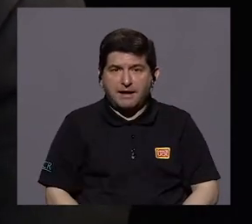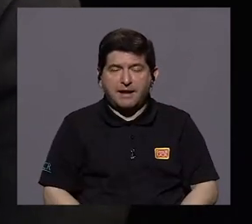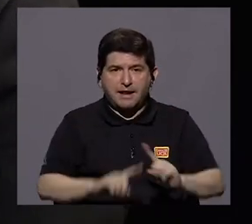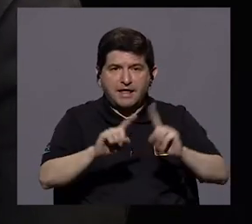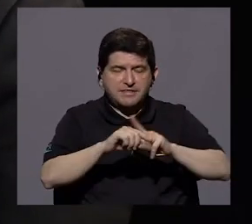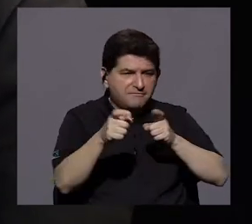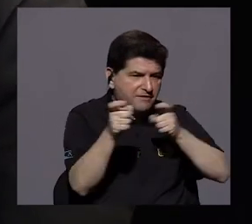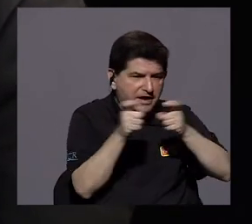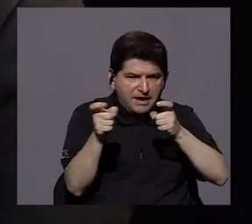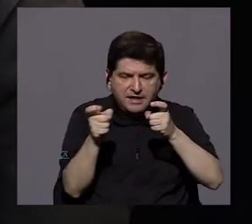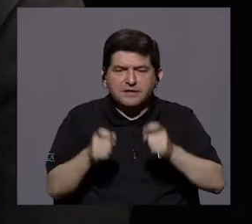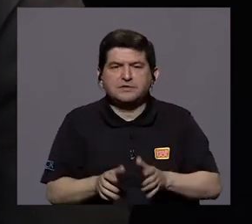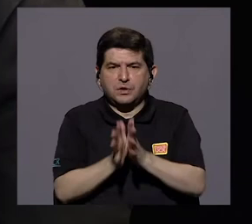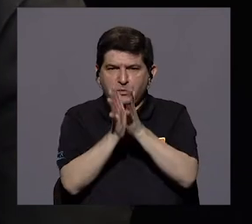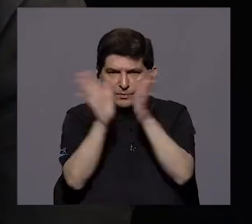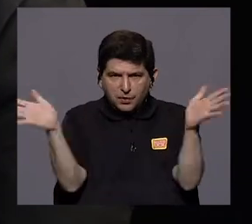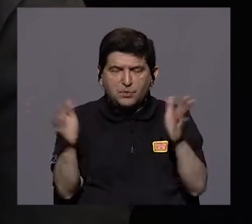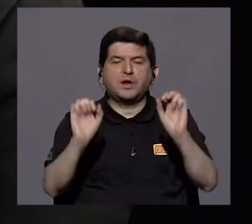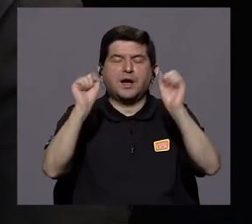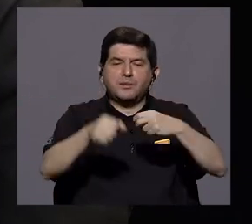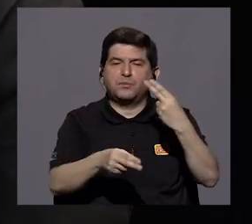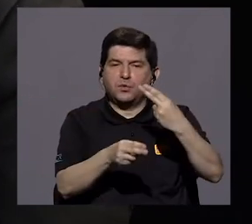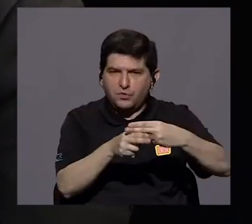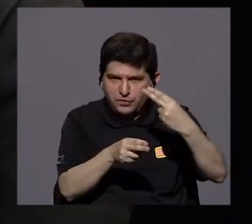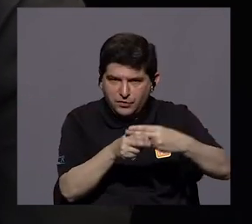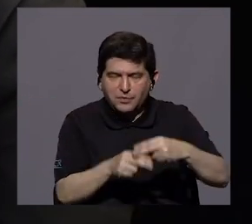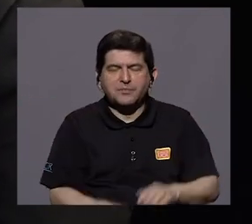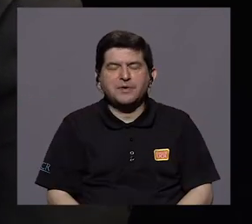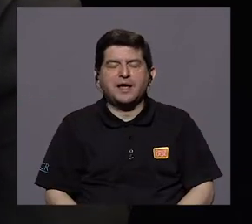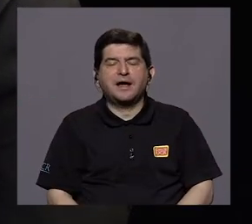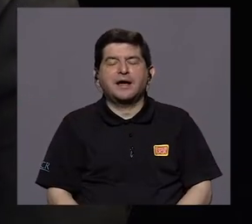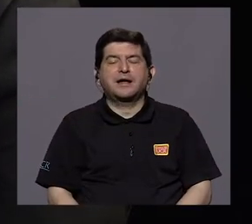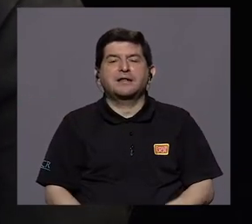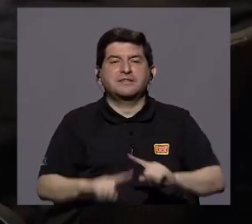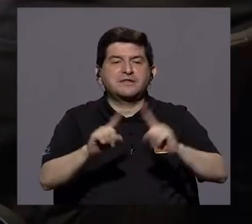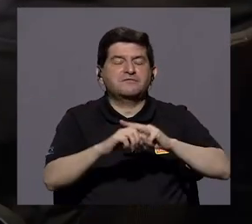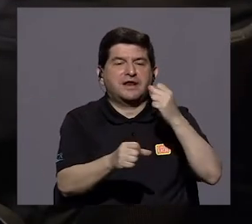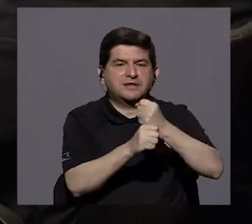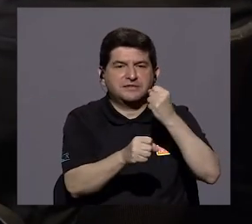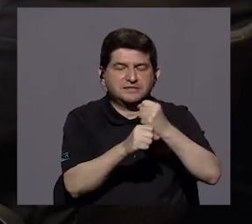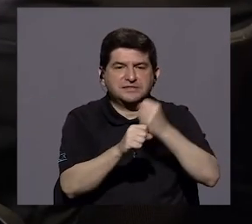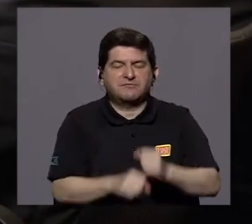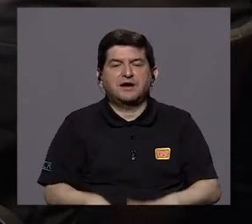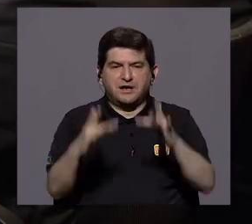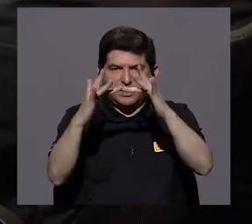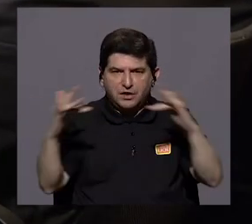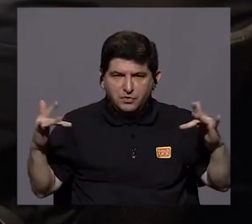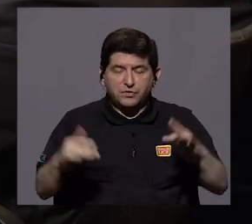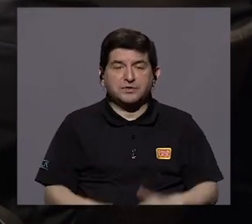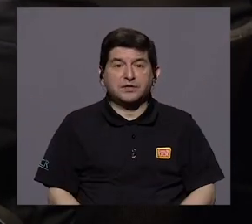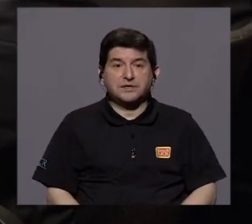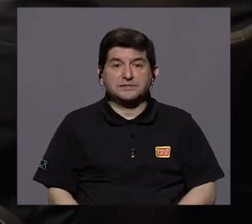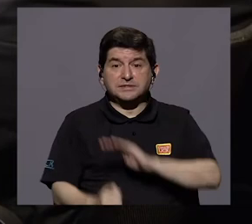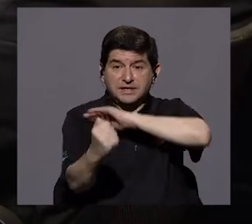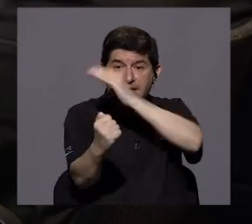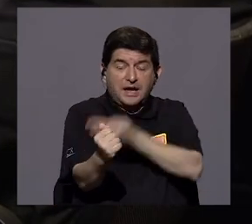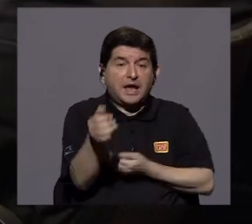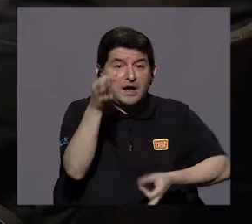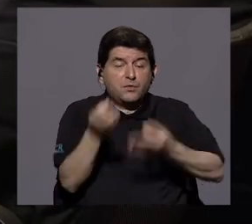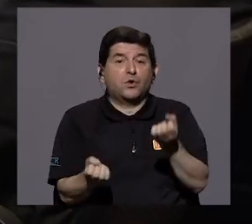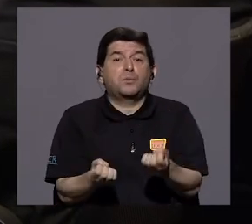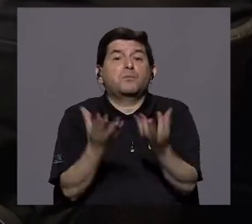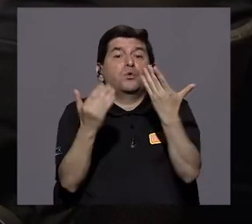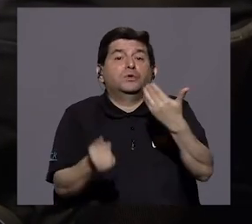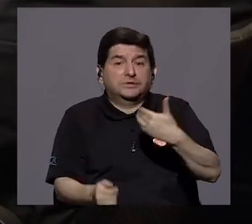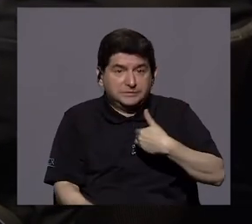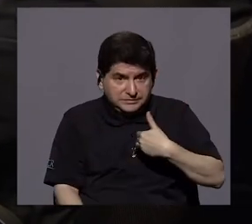las administraciones públicas nombrar plazas vacantes. El Poder Judicial teníamos una buena cantidad